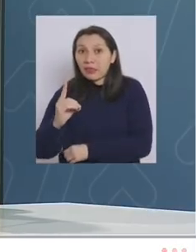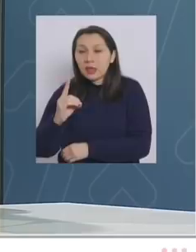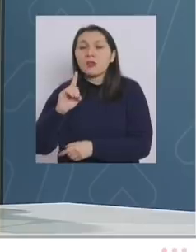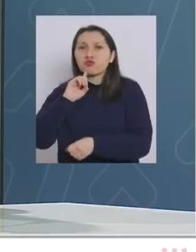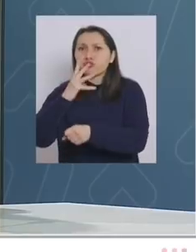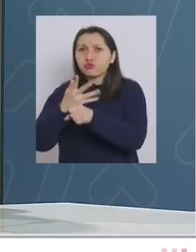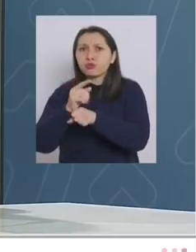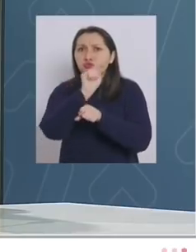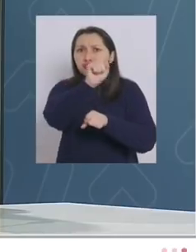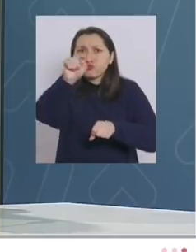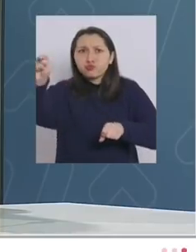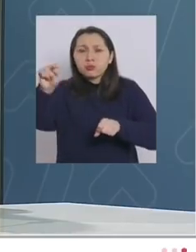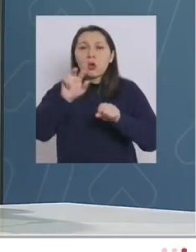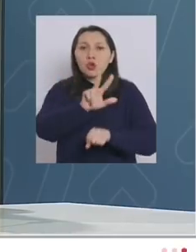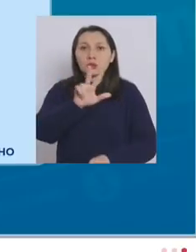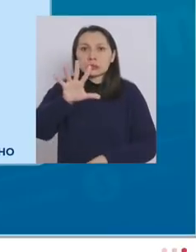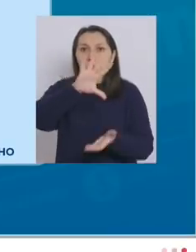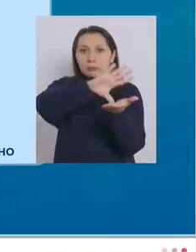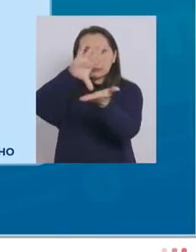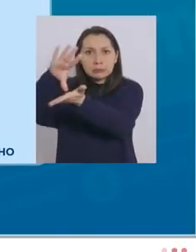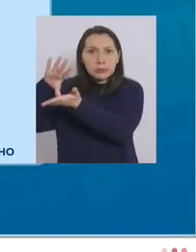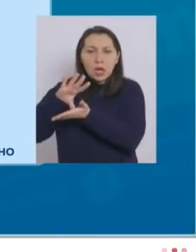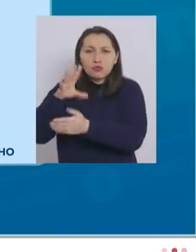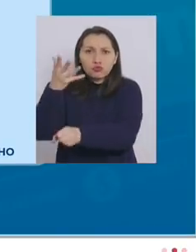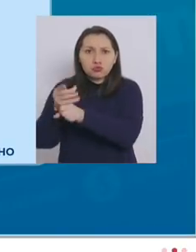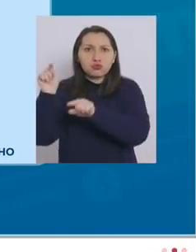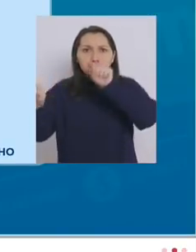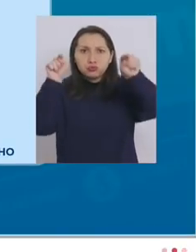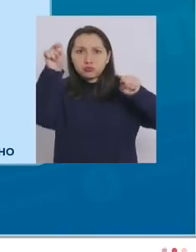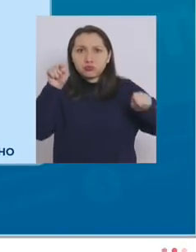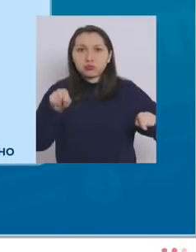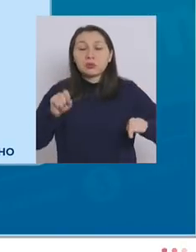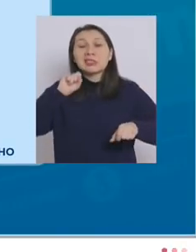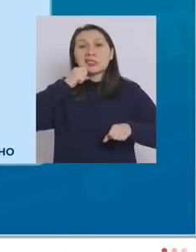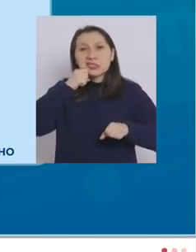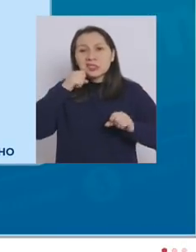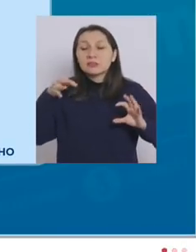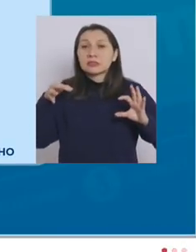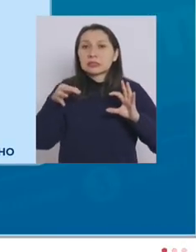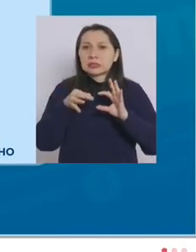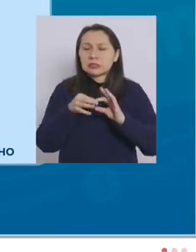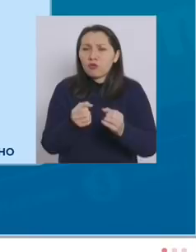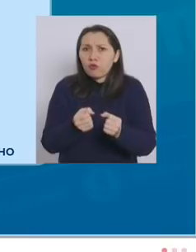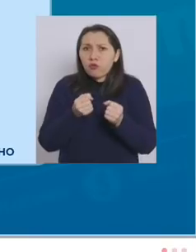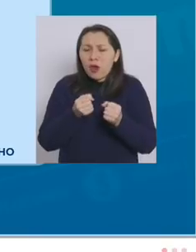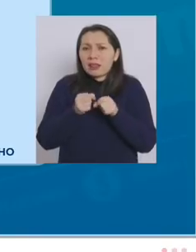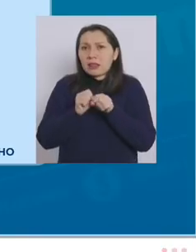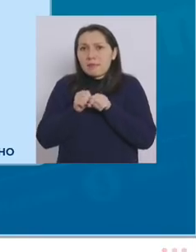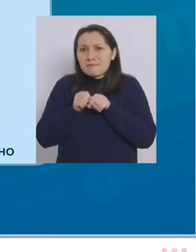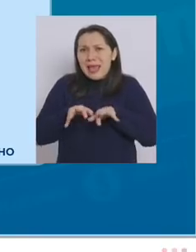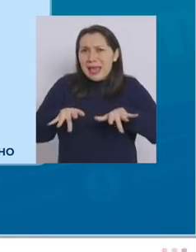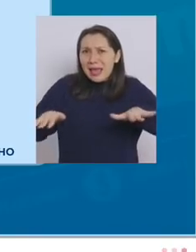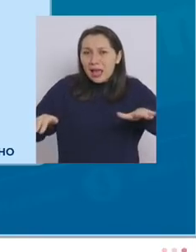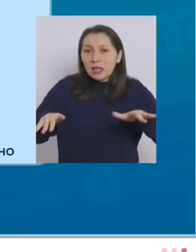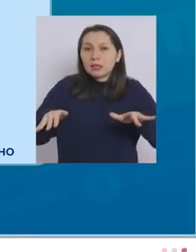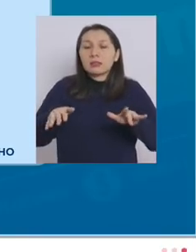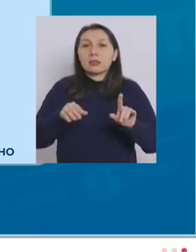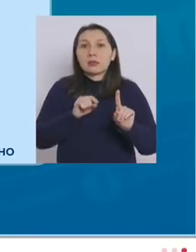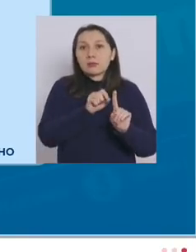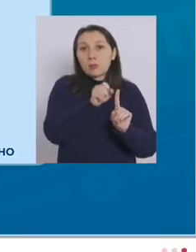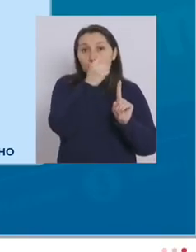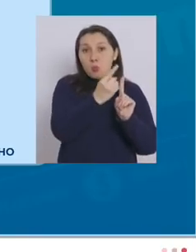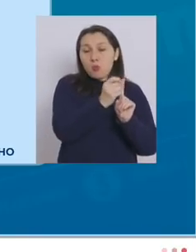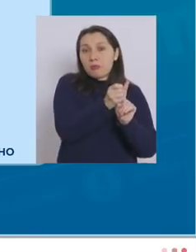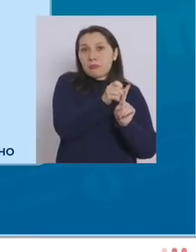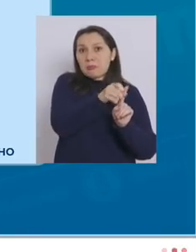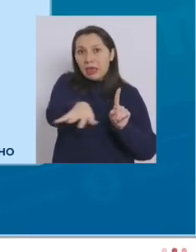en 85 países y los antecedentes indican que es una variante asociada a una mayor transmisión tanto en RE como